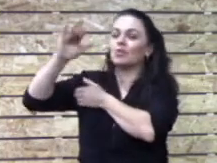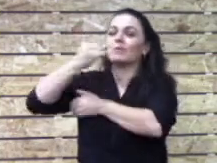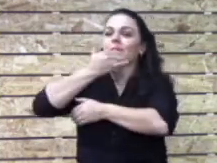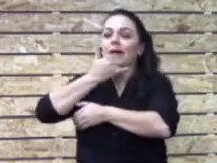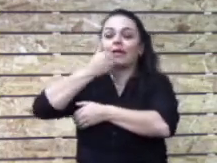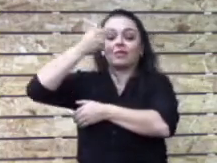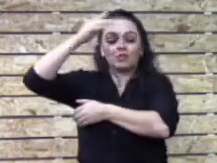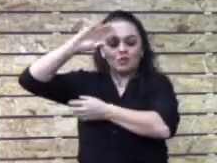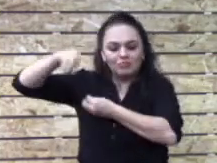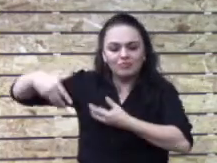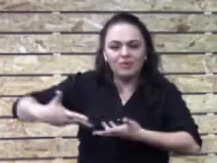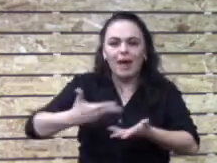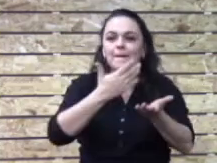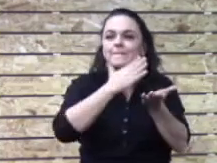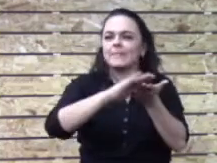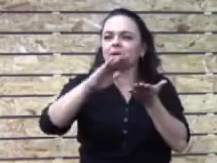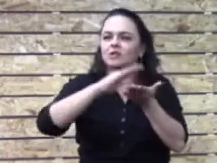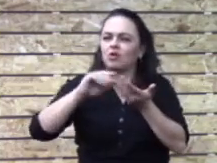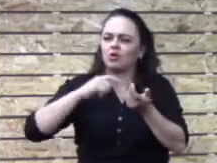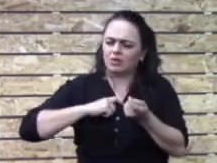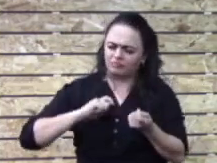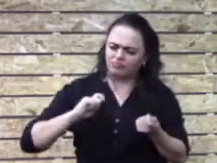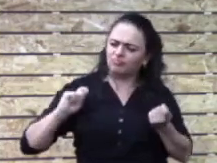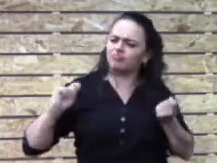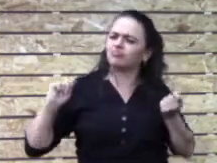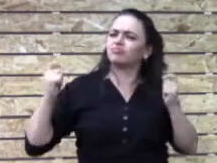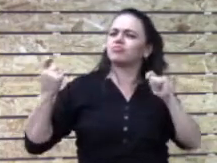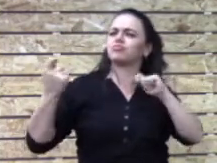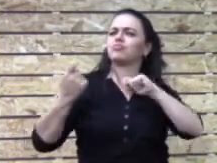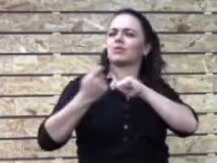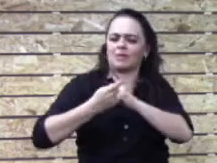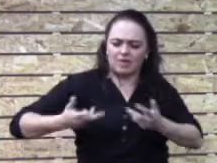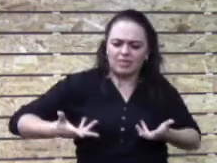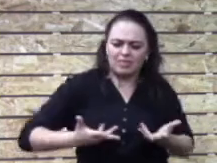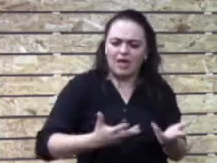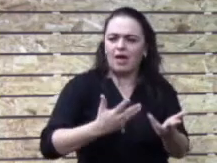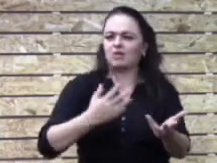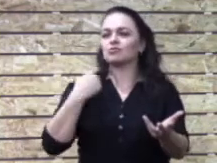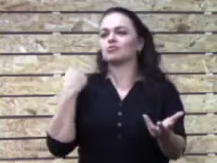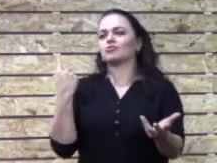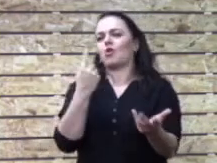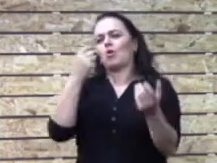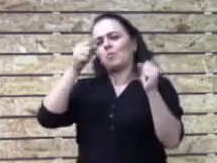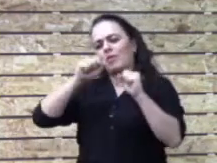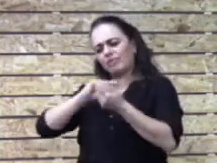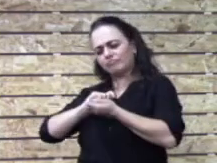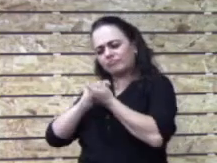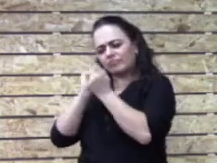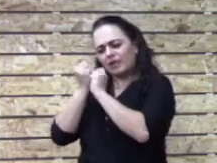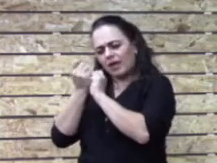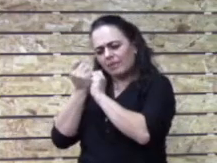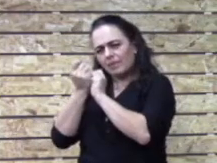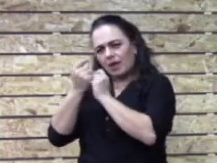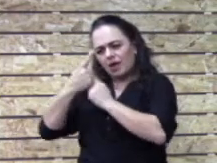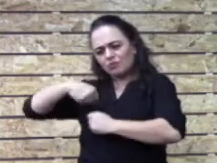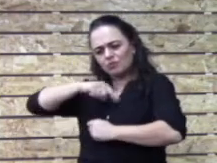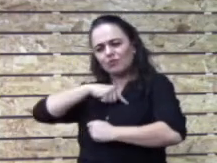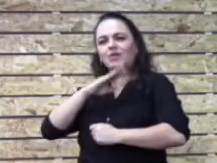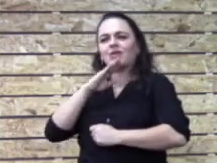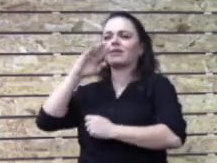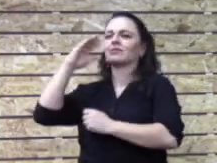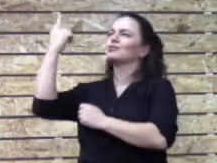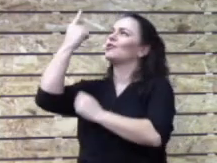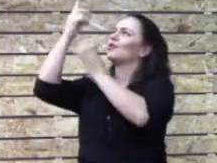perdón y transformación en la persona, en la única persona que hay esperanza, que es nuestro Señor Jesucristo. Bueno,